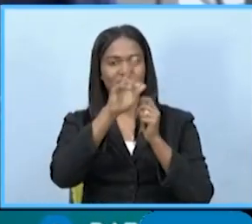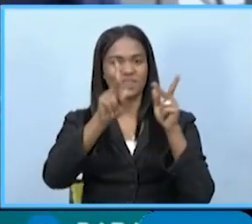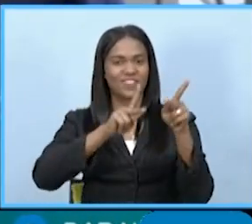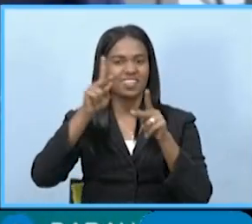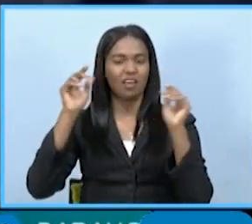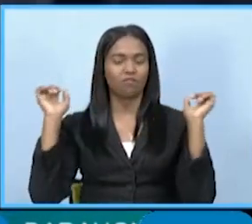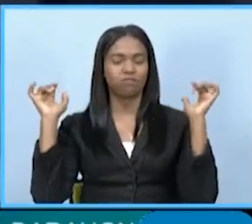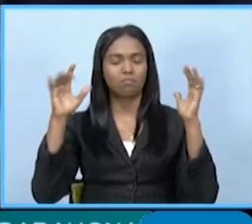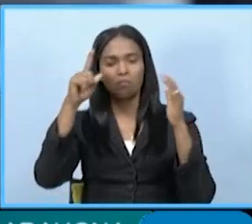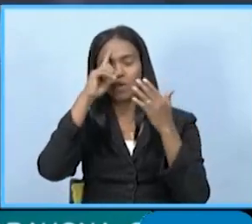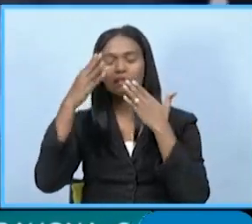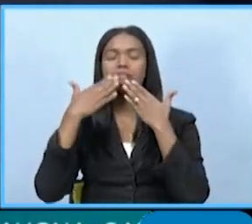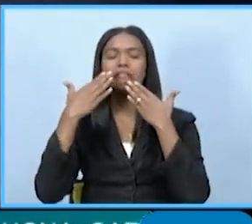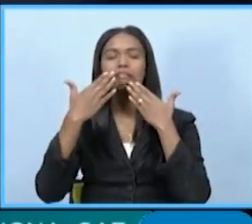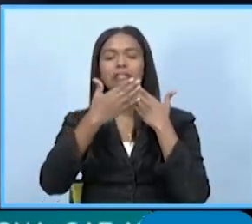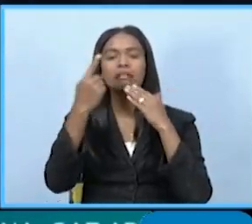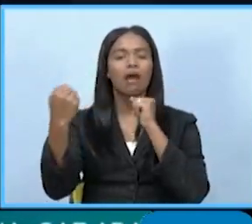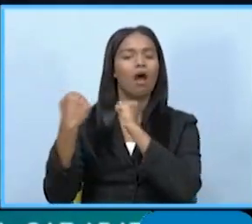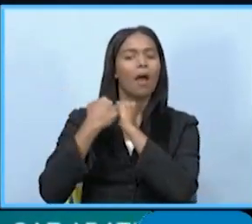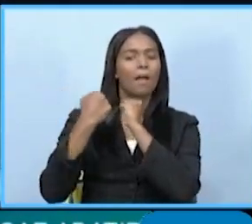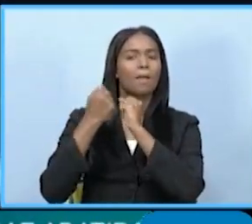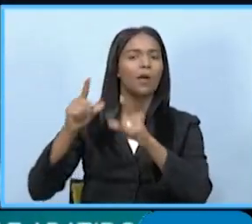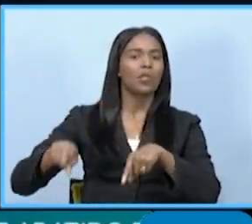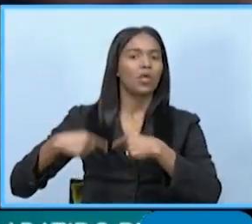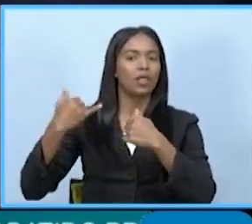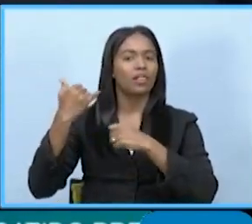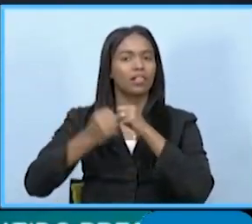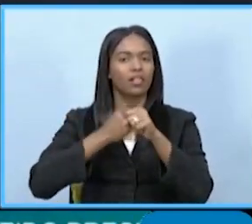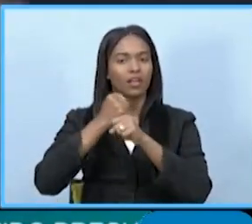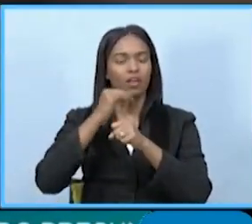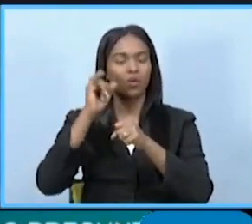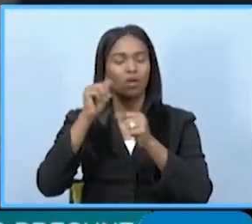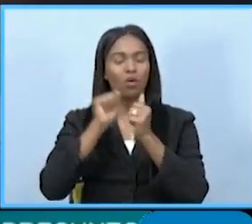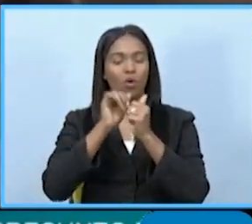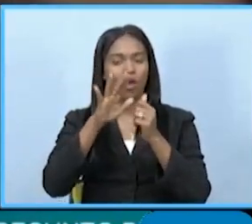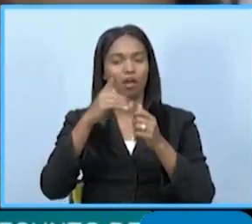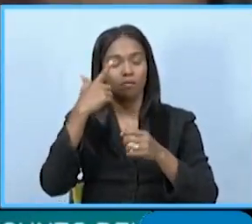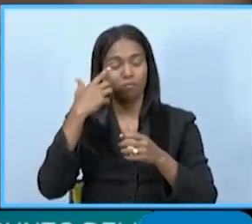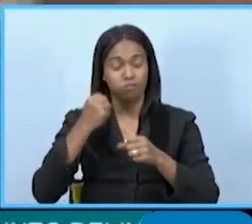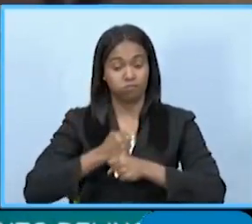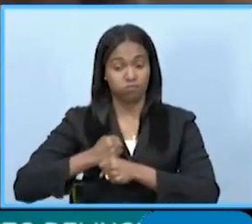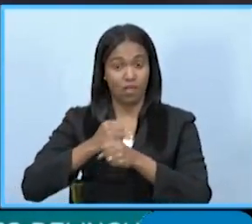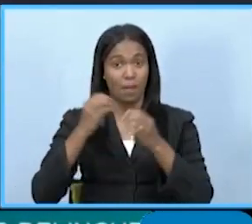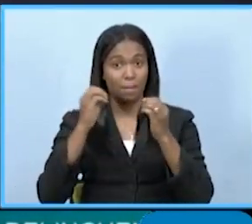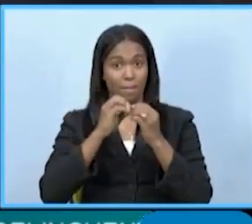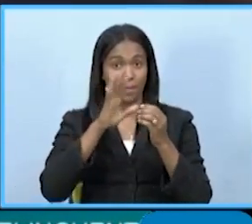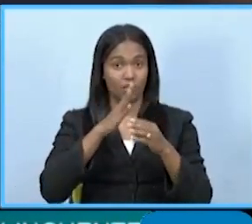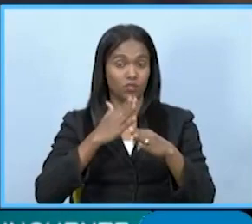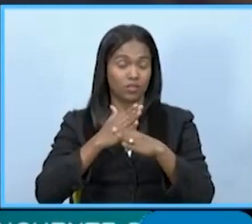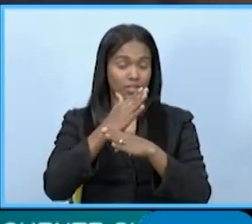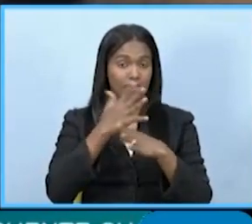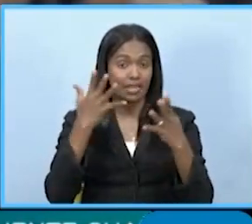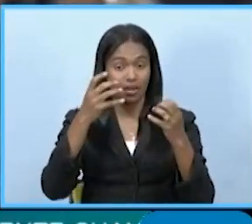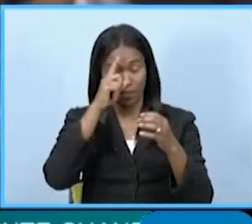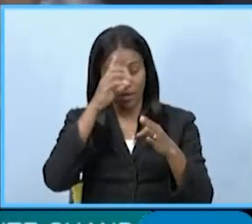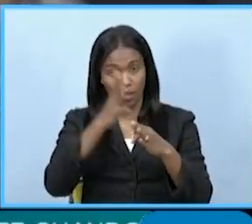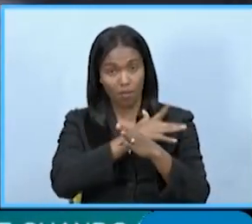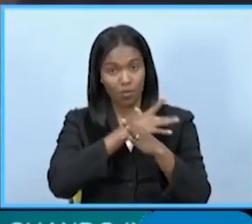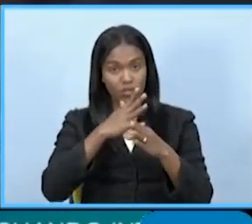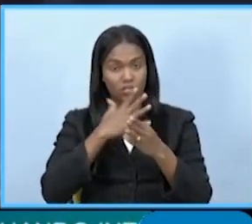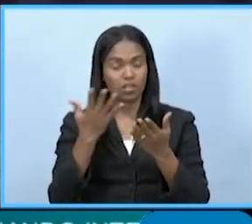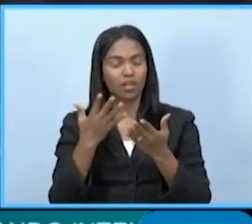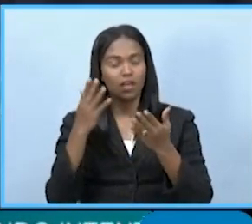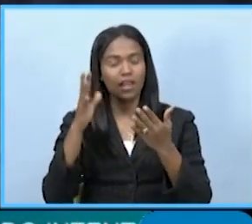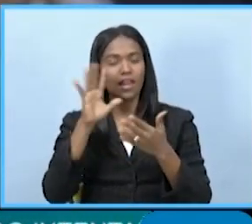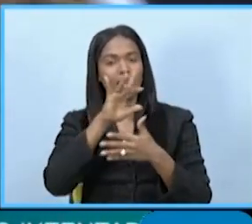como agradecimiento al apoyo que ha recibido durante este año y el cual ha reforzado su carrera artística, apostando a la música romántica, a